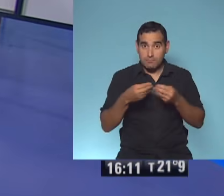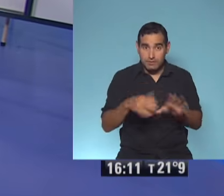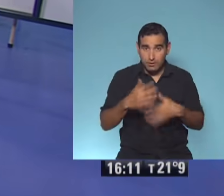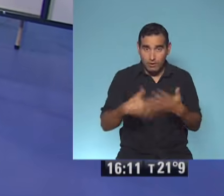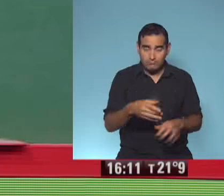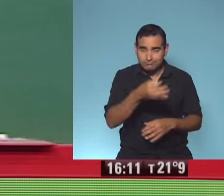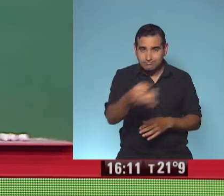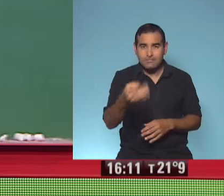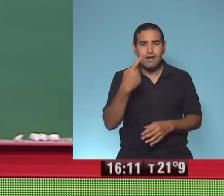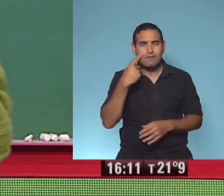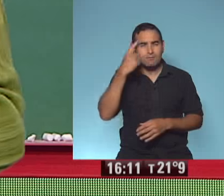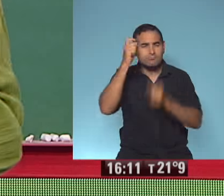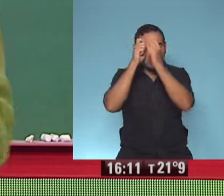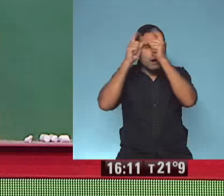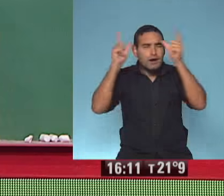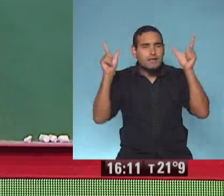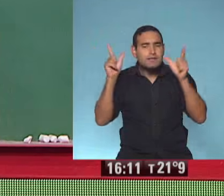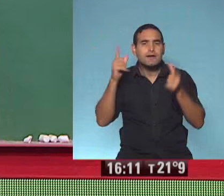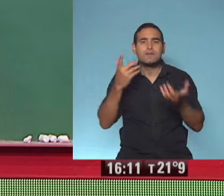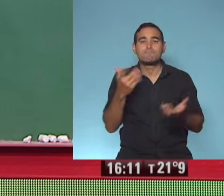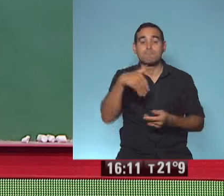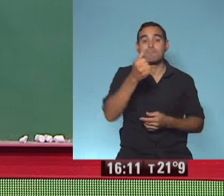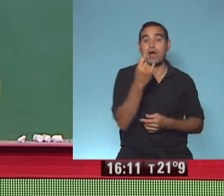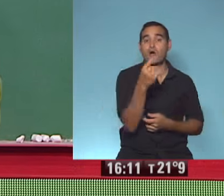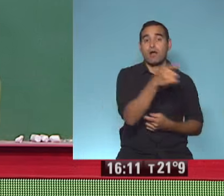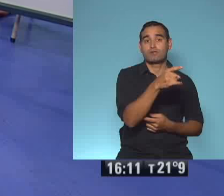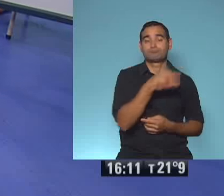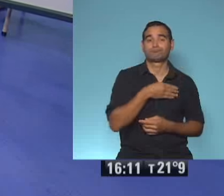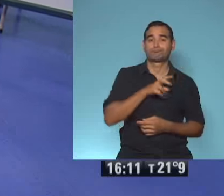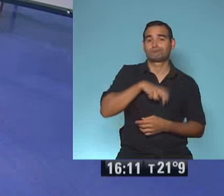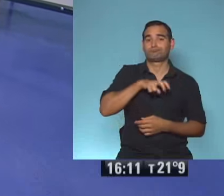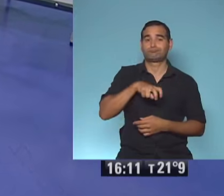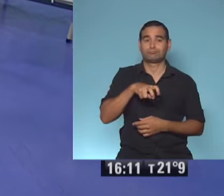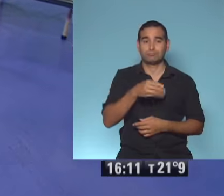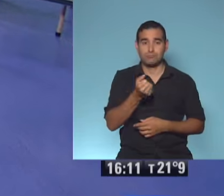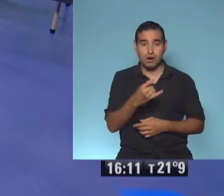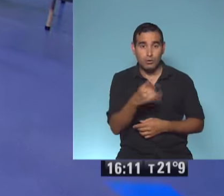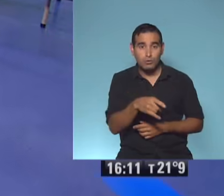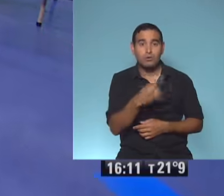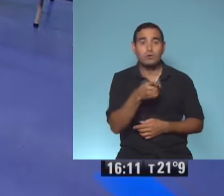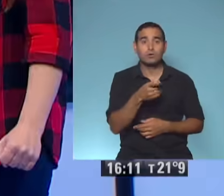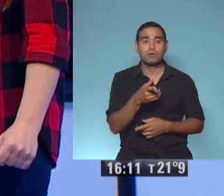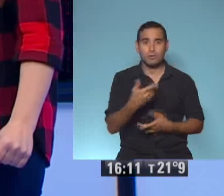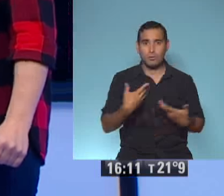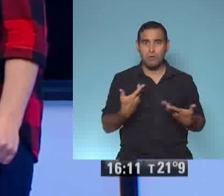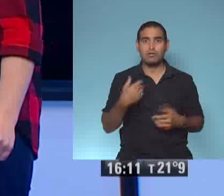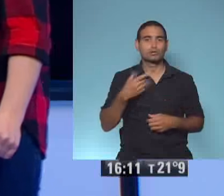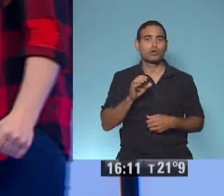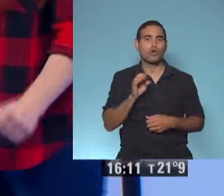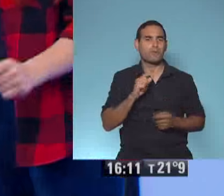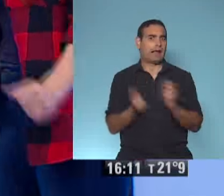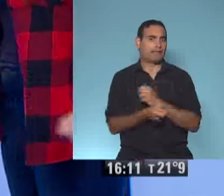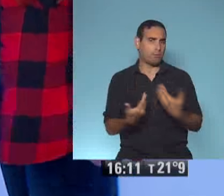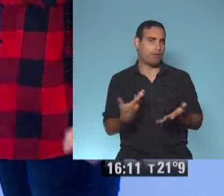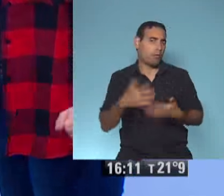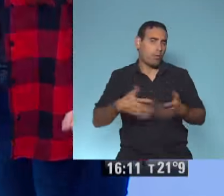entonces. Dale. Vamos a imaginarnos que Mau va a ir. Mau. ¿Me puedo poner un nombre artístico para jugar?